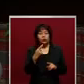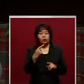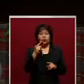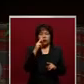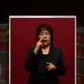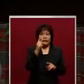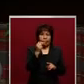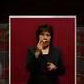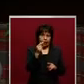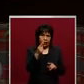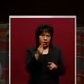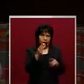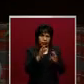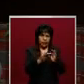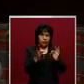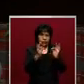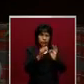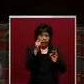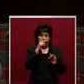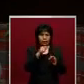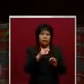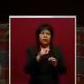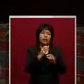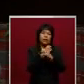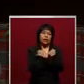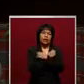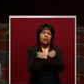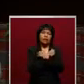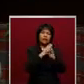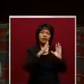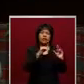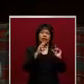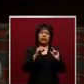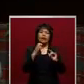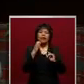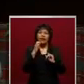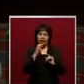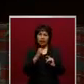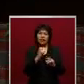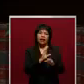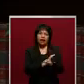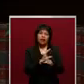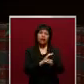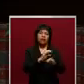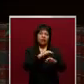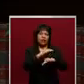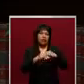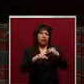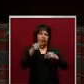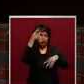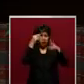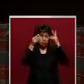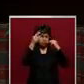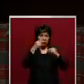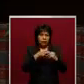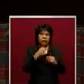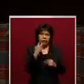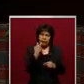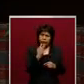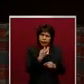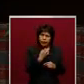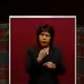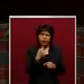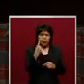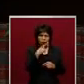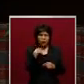Pública Federal para contenidos educativos. Y eso va a acompañar este proceso. Entonces debo de tener en cuenta